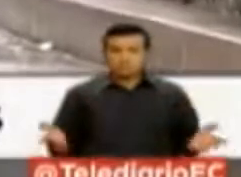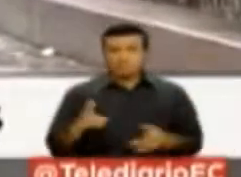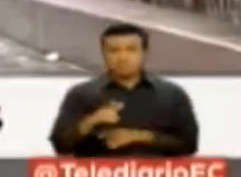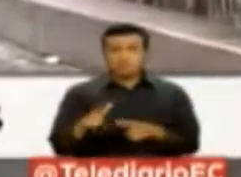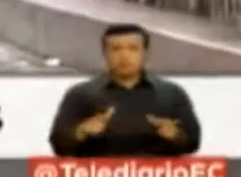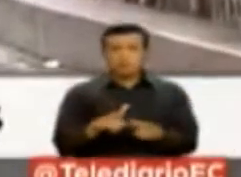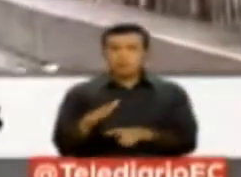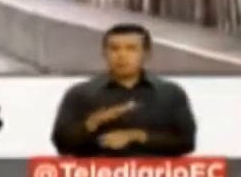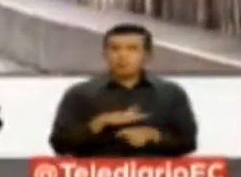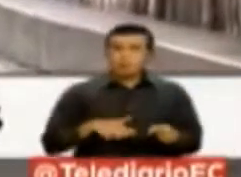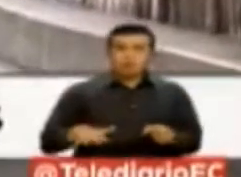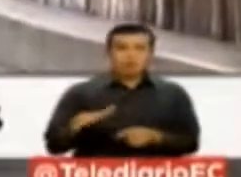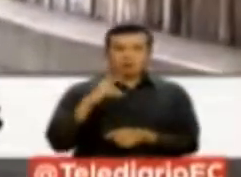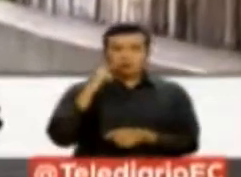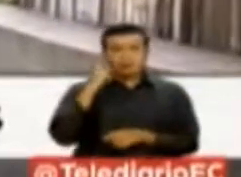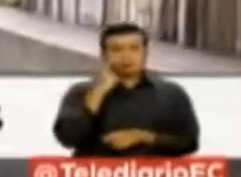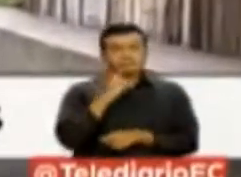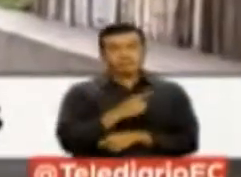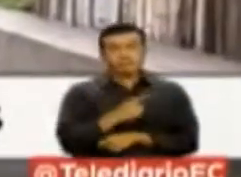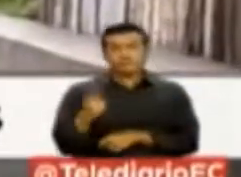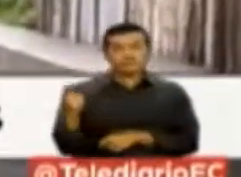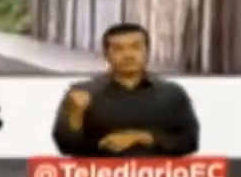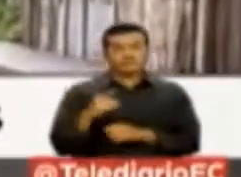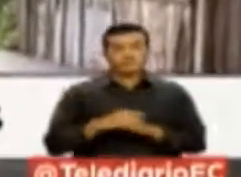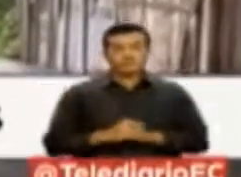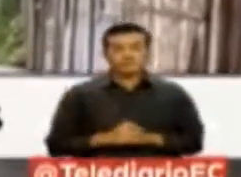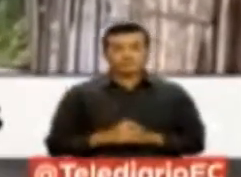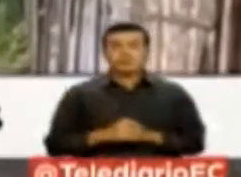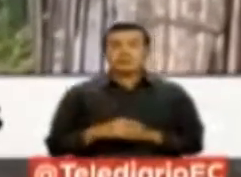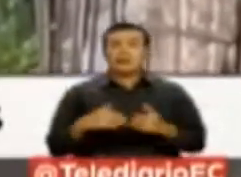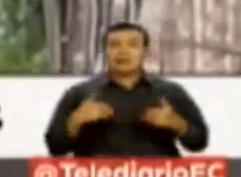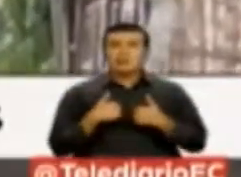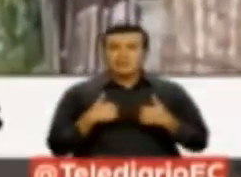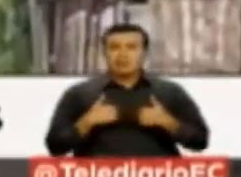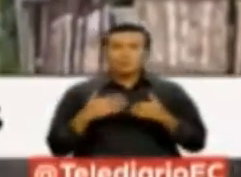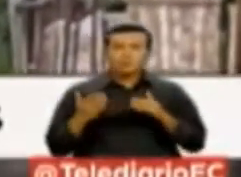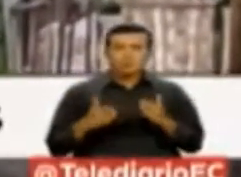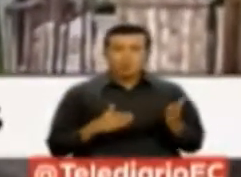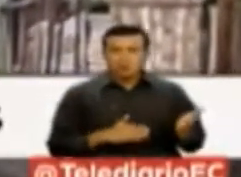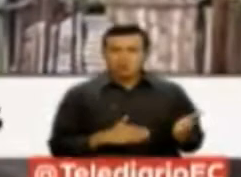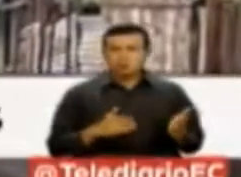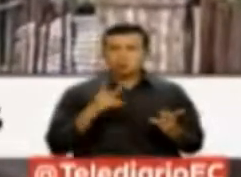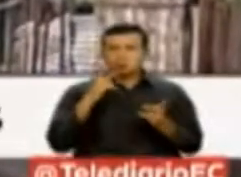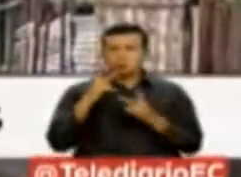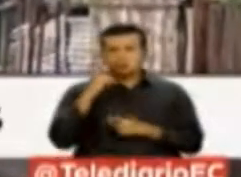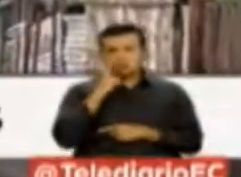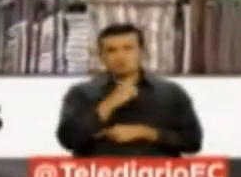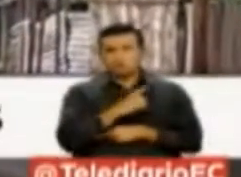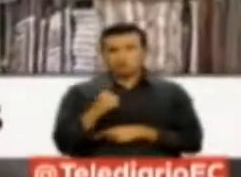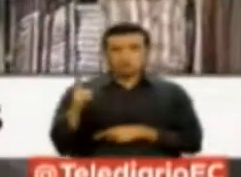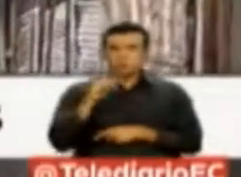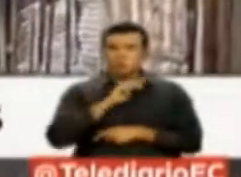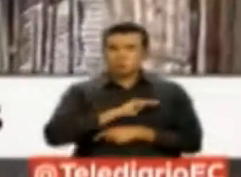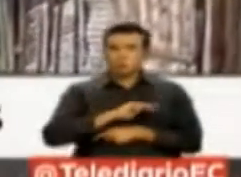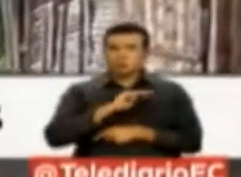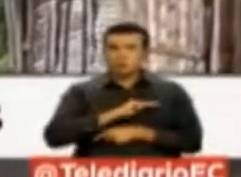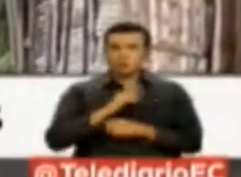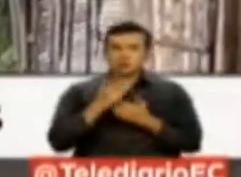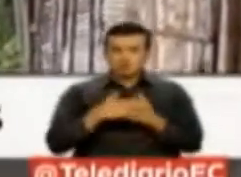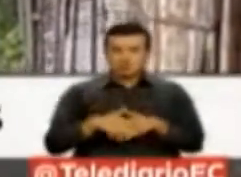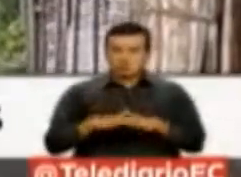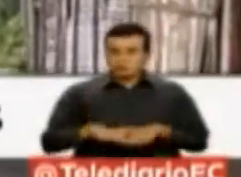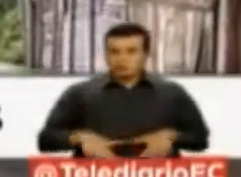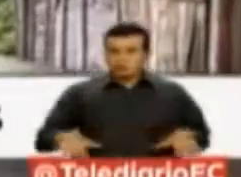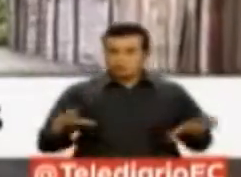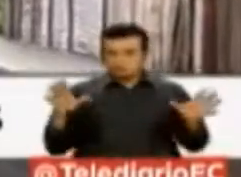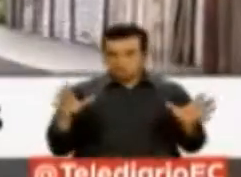parte de aquí de aquí abajo ya y animales muerto como usted puede ver el municipio terminó lo que es